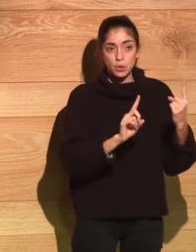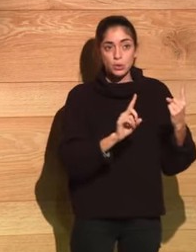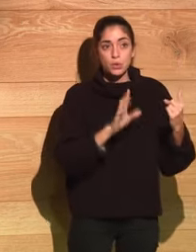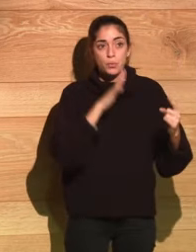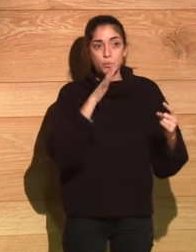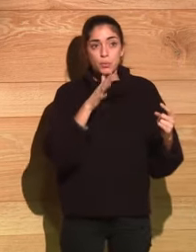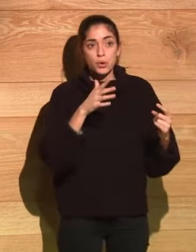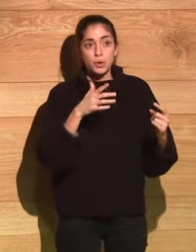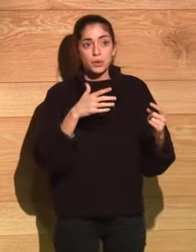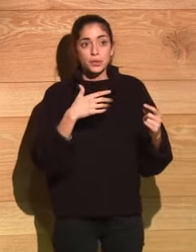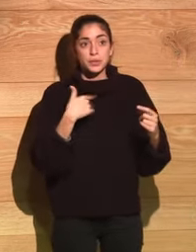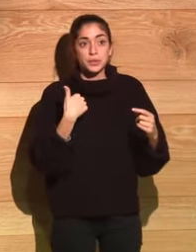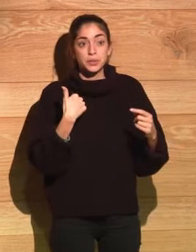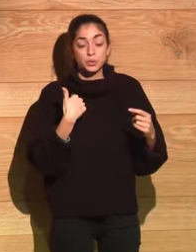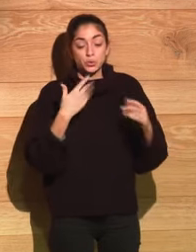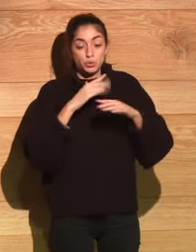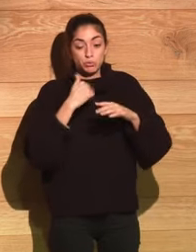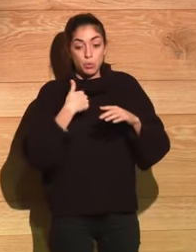Por fin lo veía.